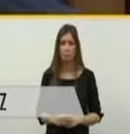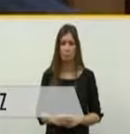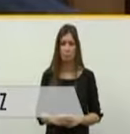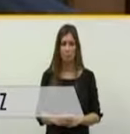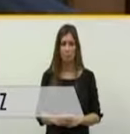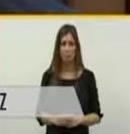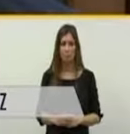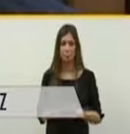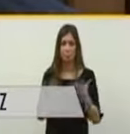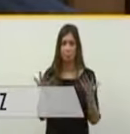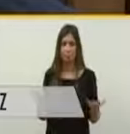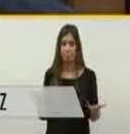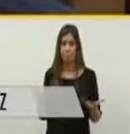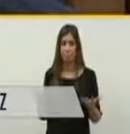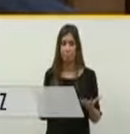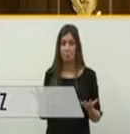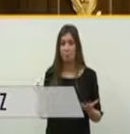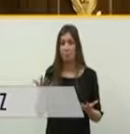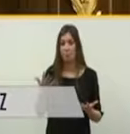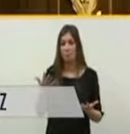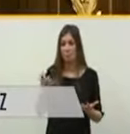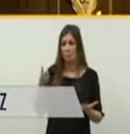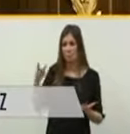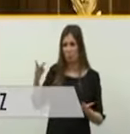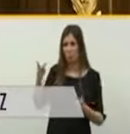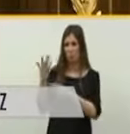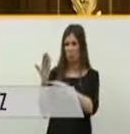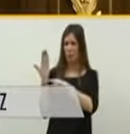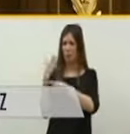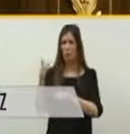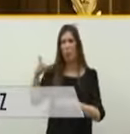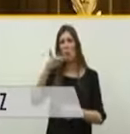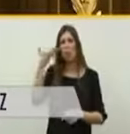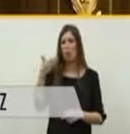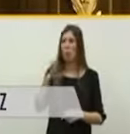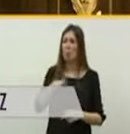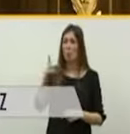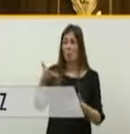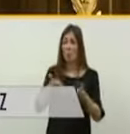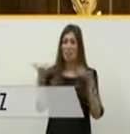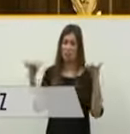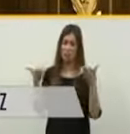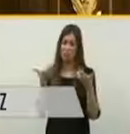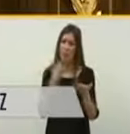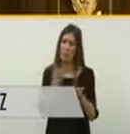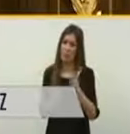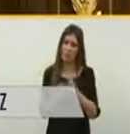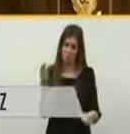Por la dignidad de lo que usted representa, debería retirarlo, señor Rajoy.